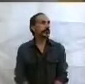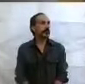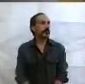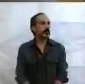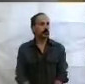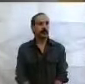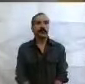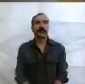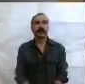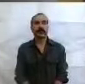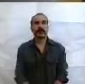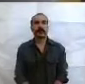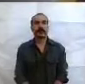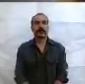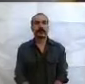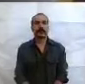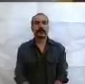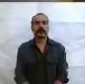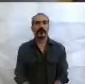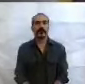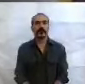voto, regidor Ernesto.